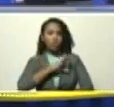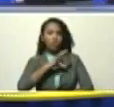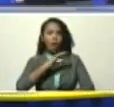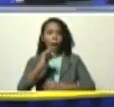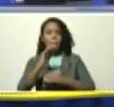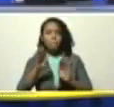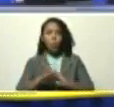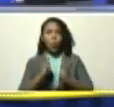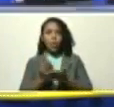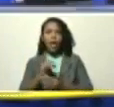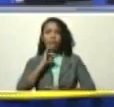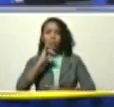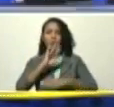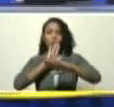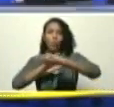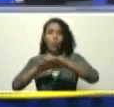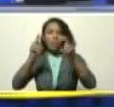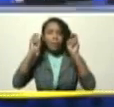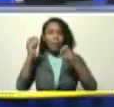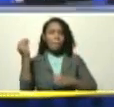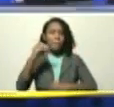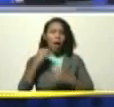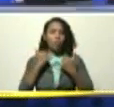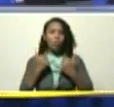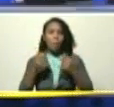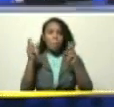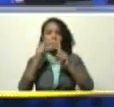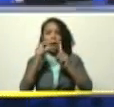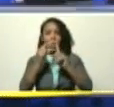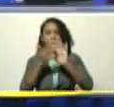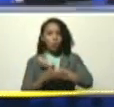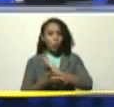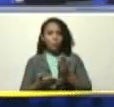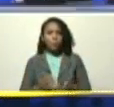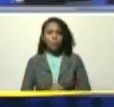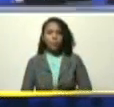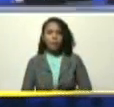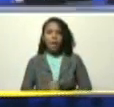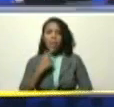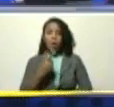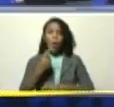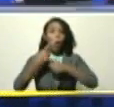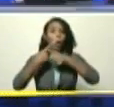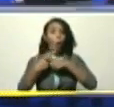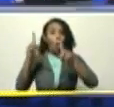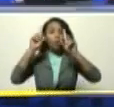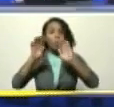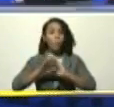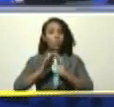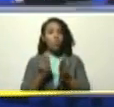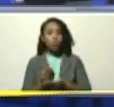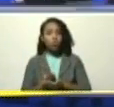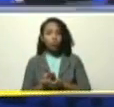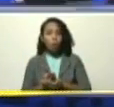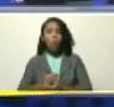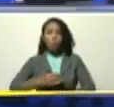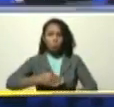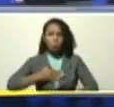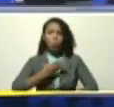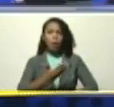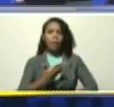lanzó una consigna que tiene cada vez más vigencia, cuando dijo, otro mundo es